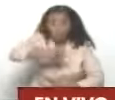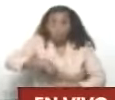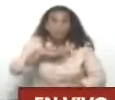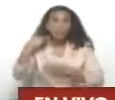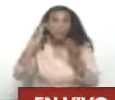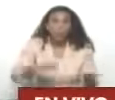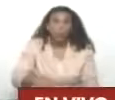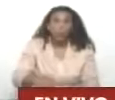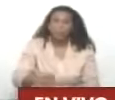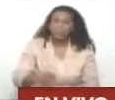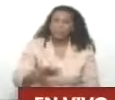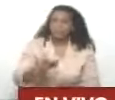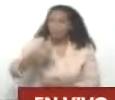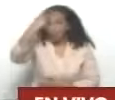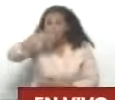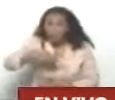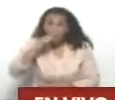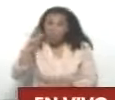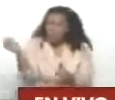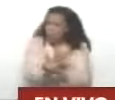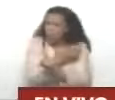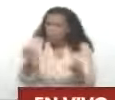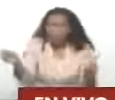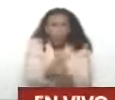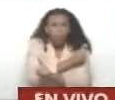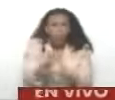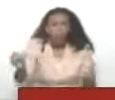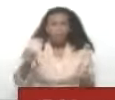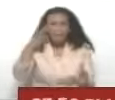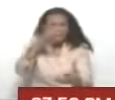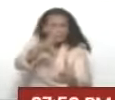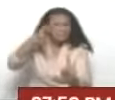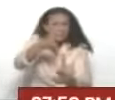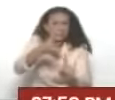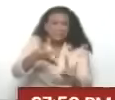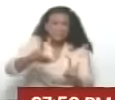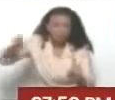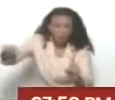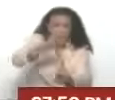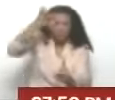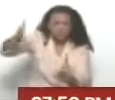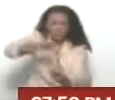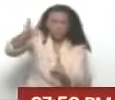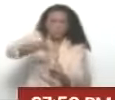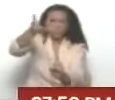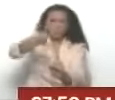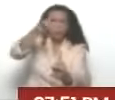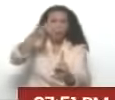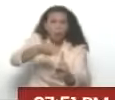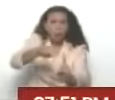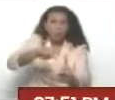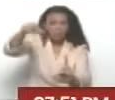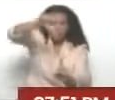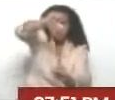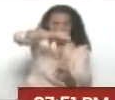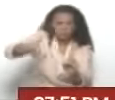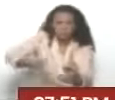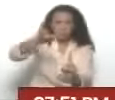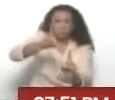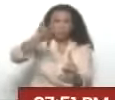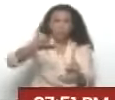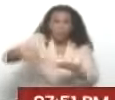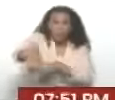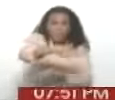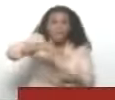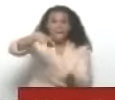muchacho que fue torturado, golpeado, perseguido y quemado viva con gasolina. Le echaron gasolina y lo quemaron vivo en una plaza